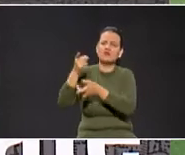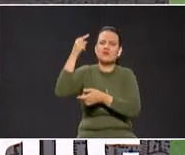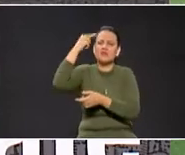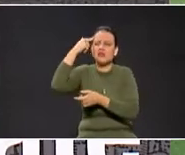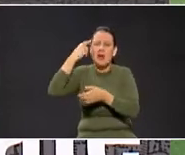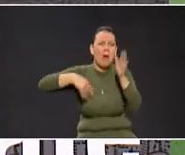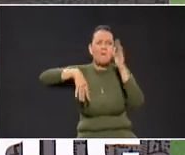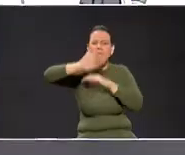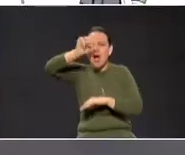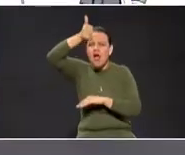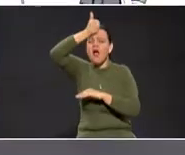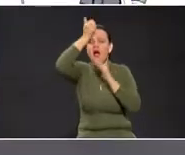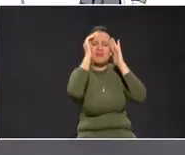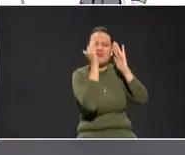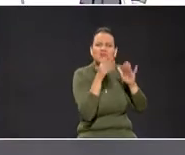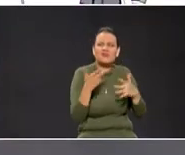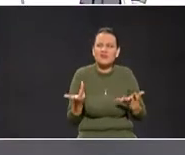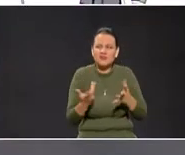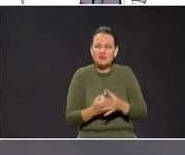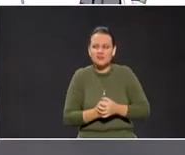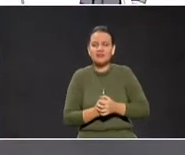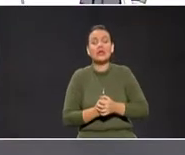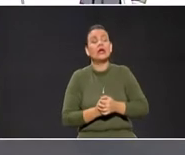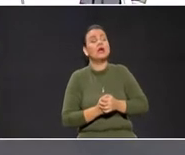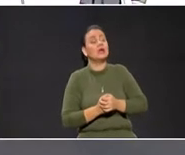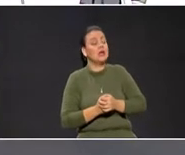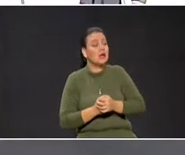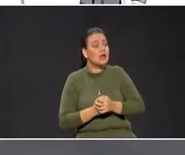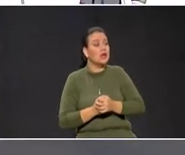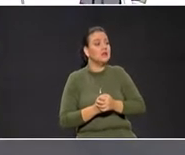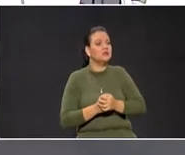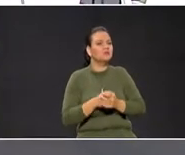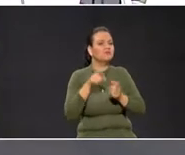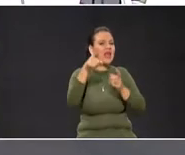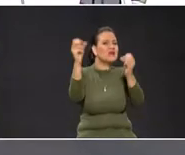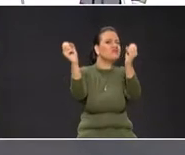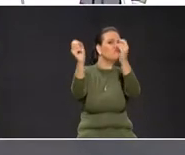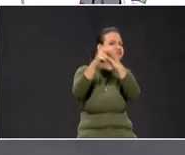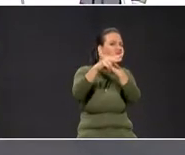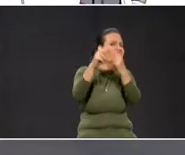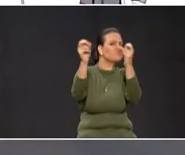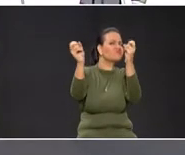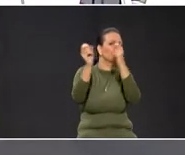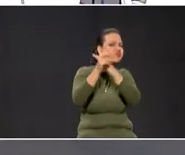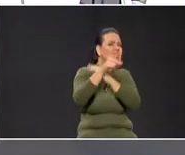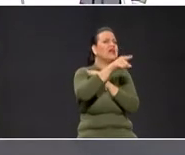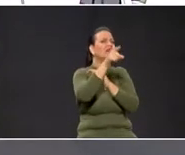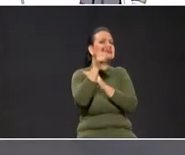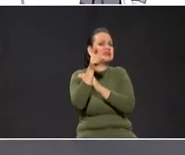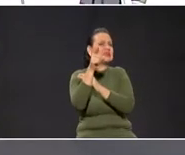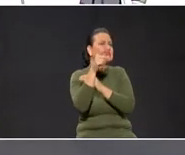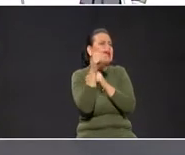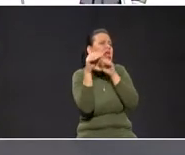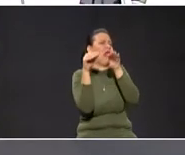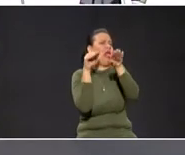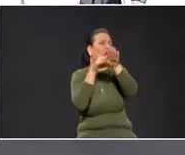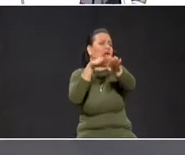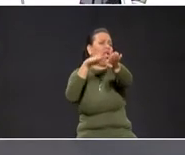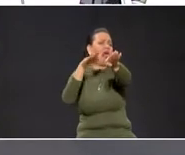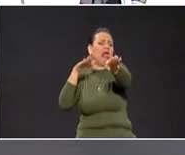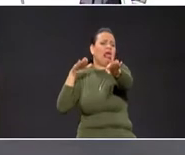le daría más prioridad a los intercambios viales donde usualmente se presenta la congestión vehicular